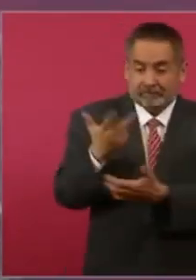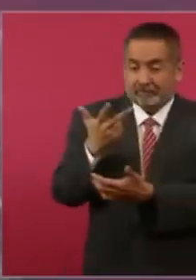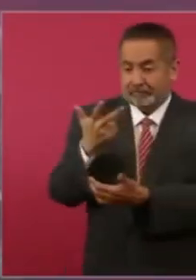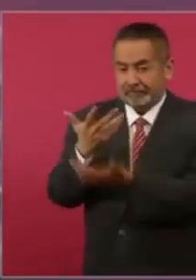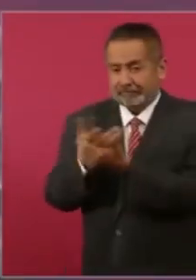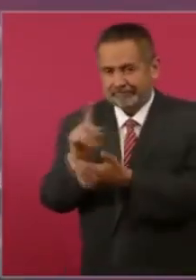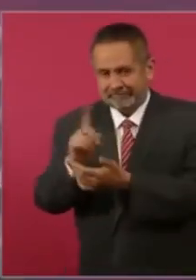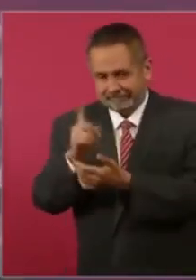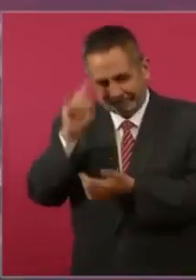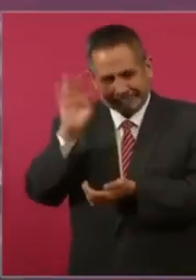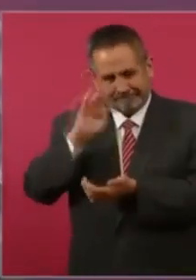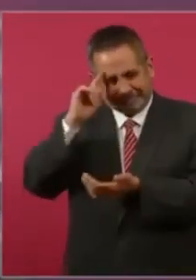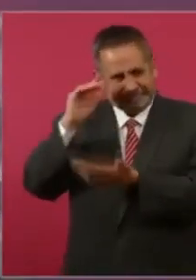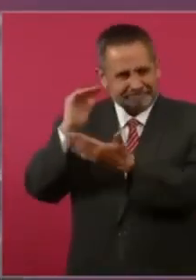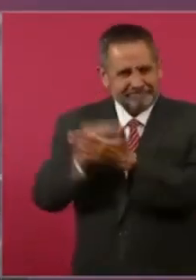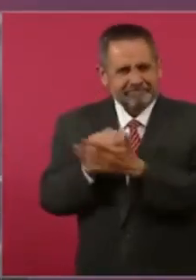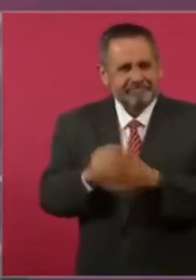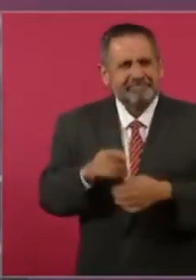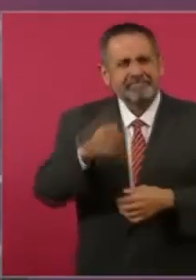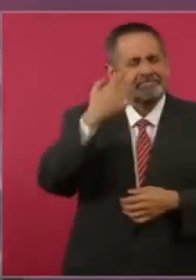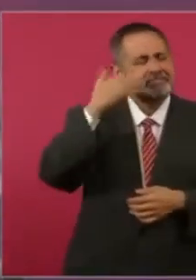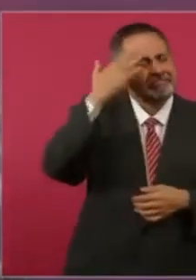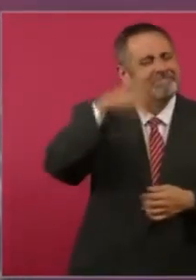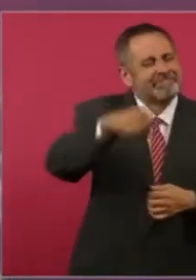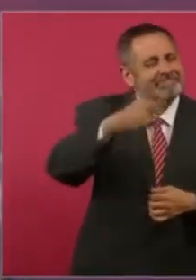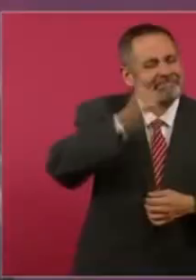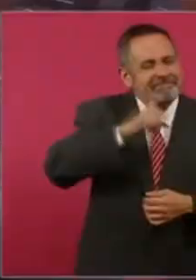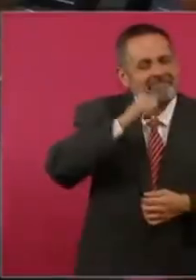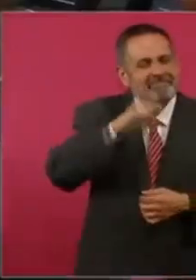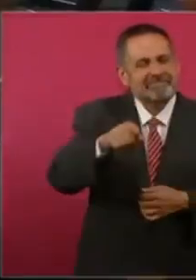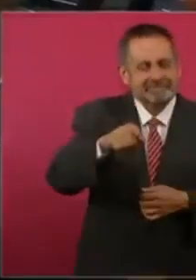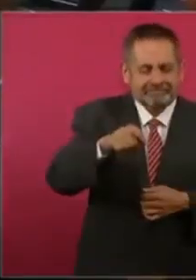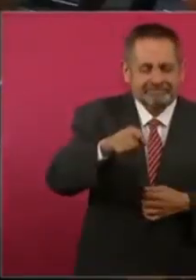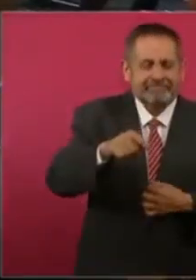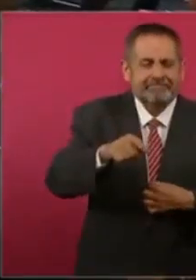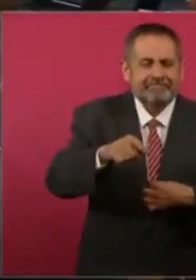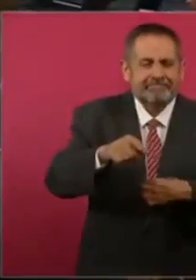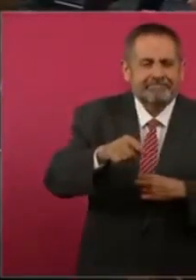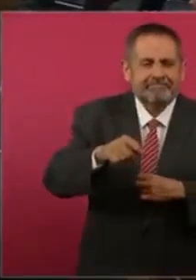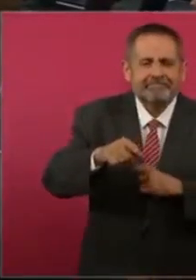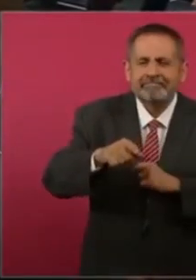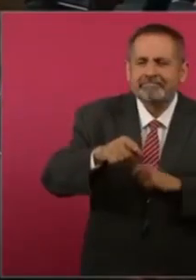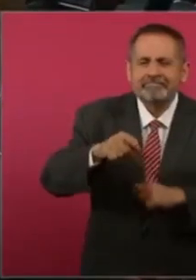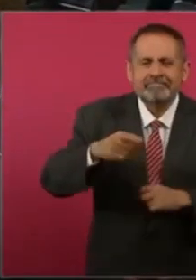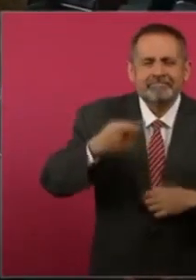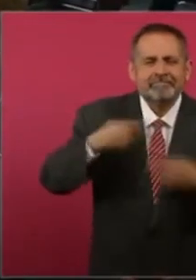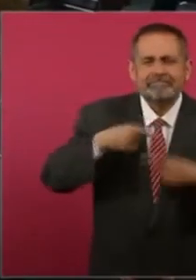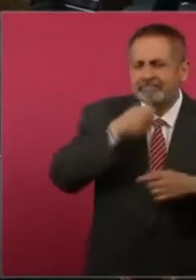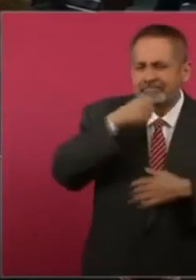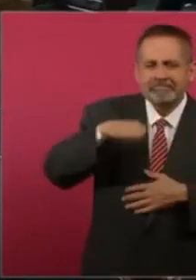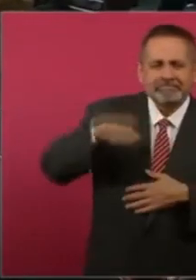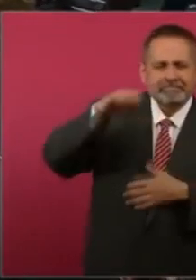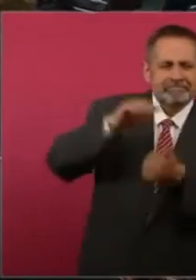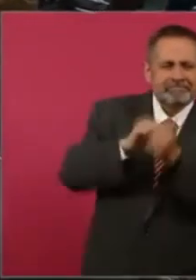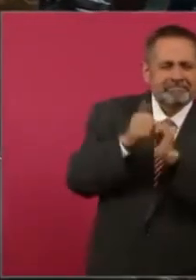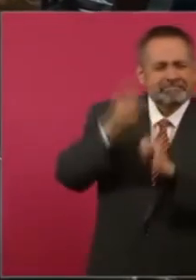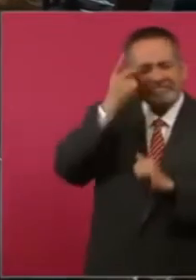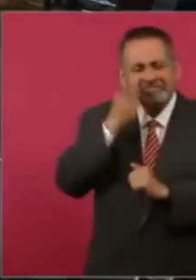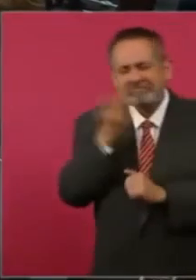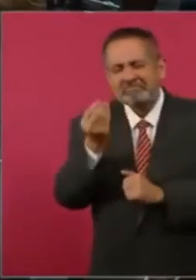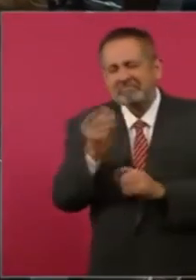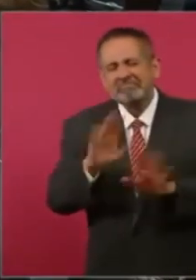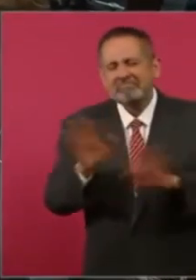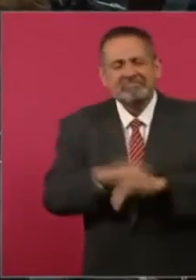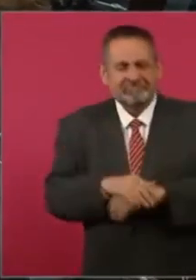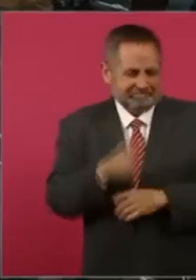para descansar ya ven que cuando uno este va creciendo bueno no le va a hacer caso a San